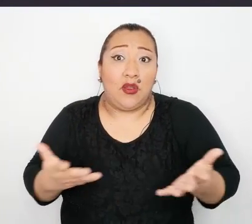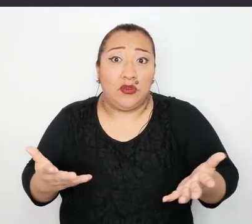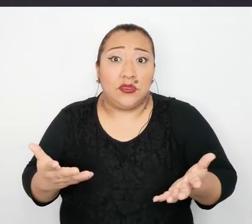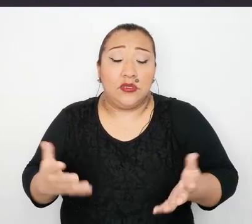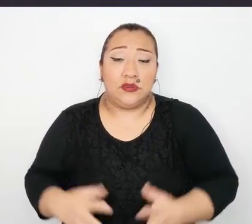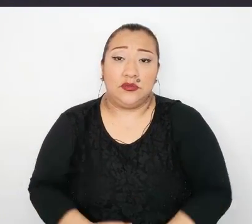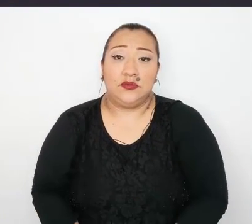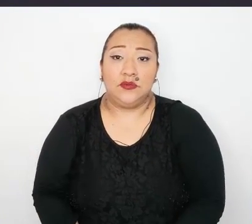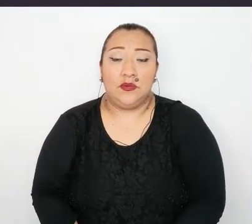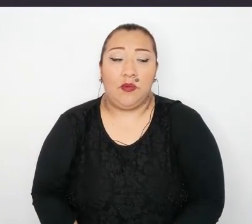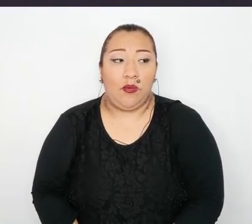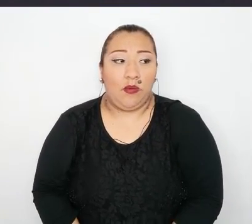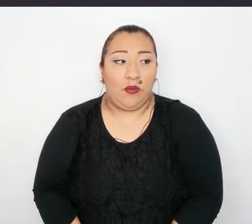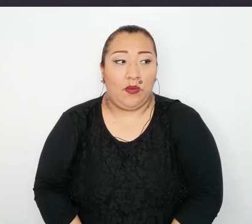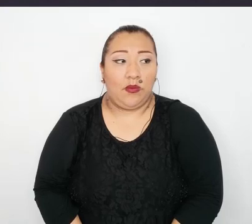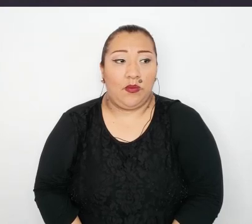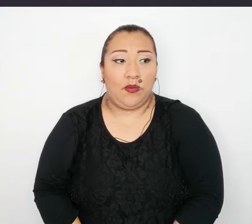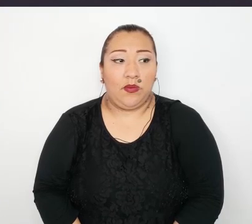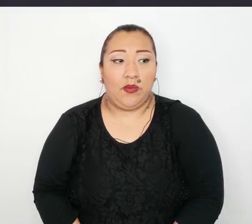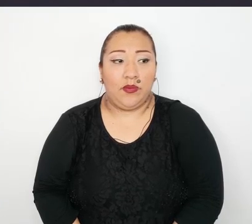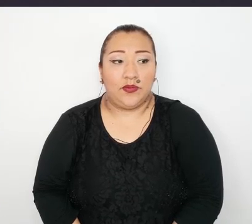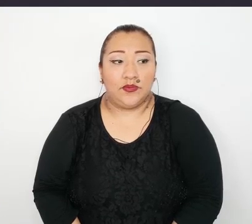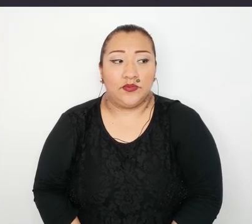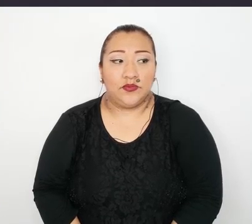ver quiénes van en el interior.